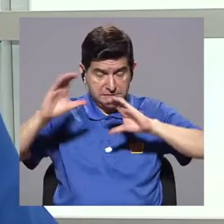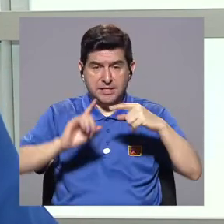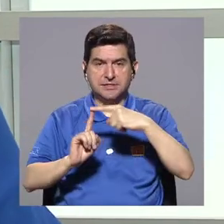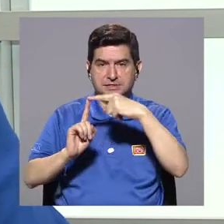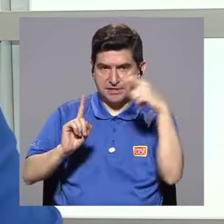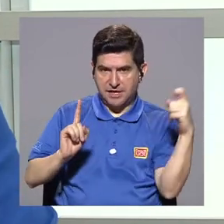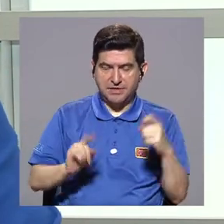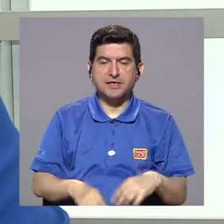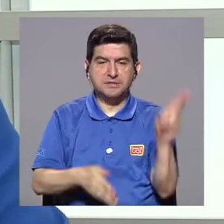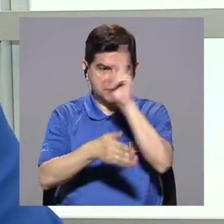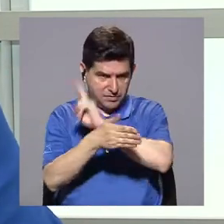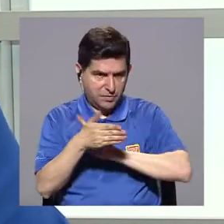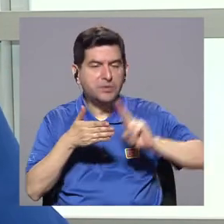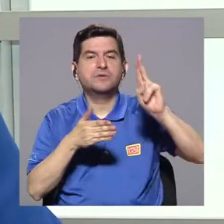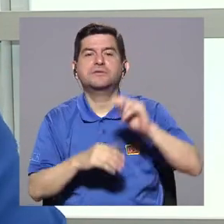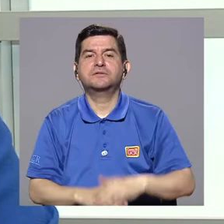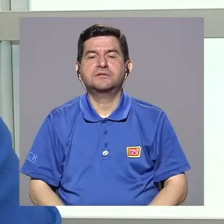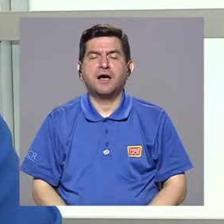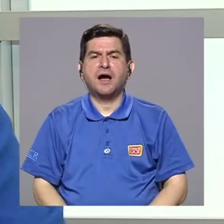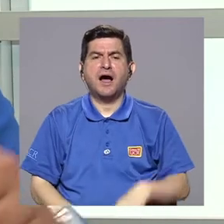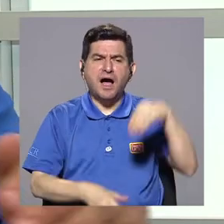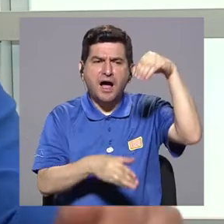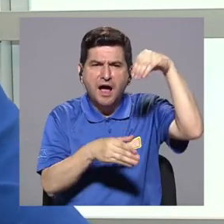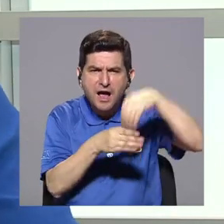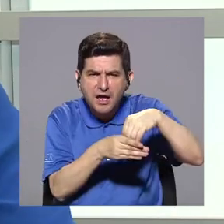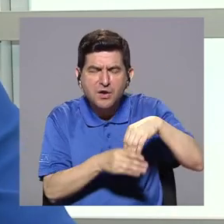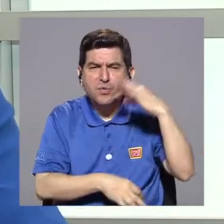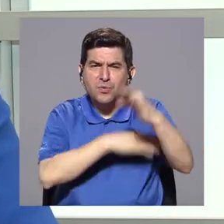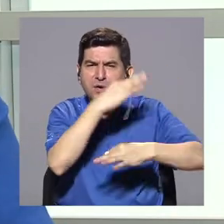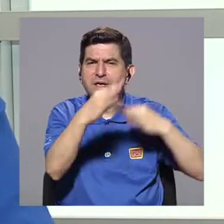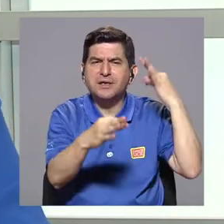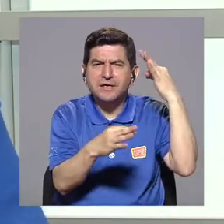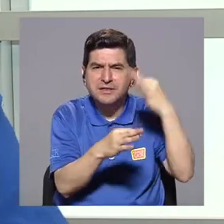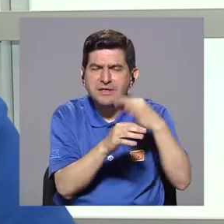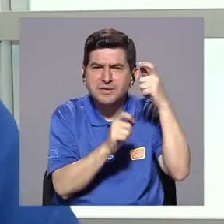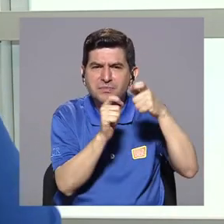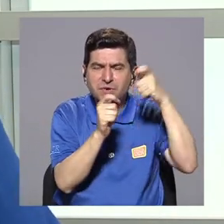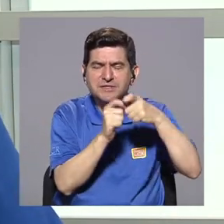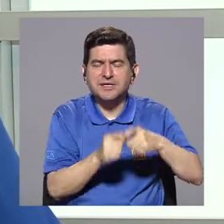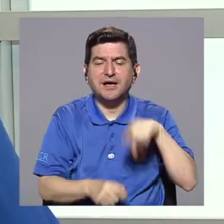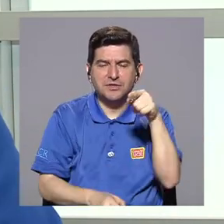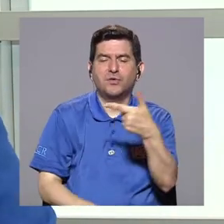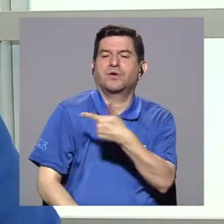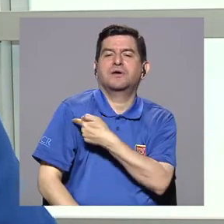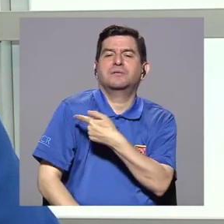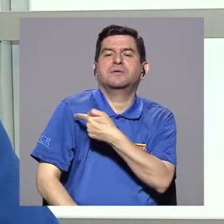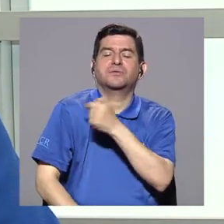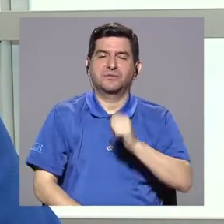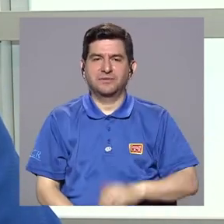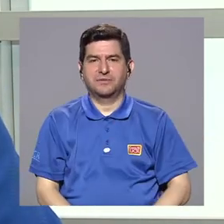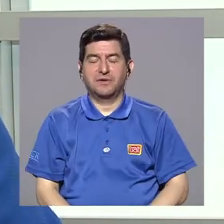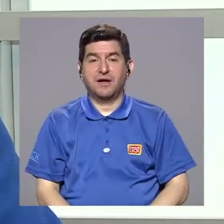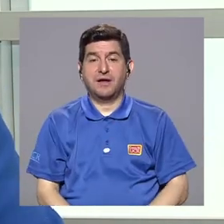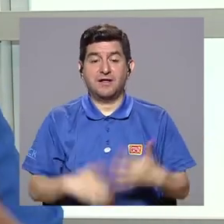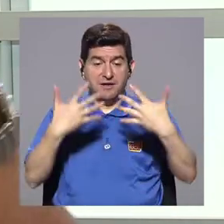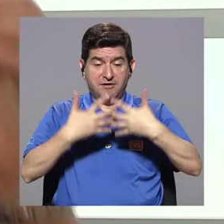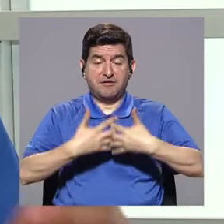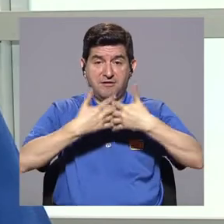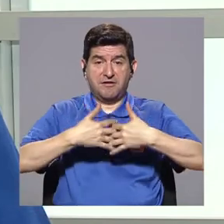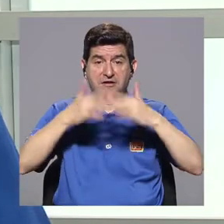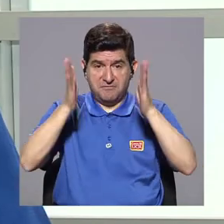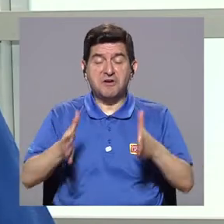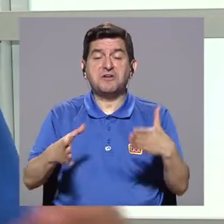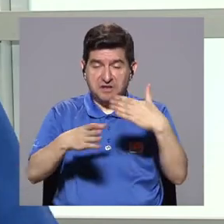científica, a partir usualmente de universidades, mire, inclúyame tal tipo en la vacuna. Y